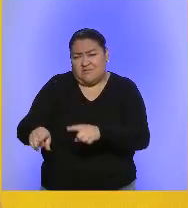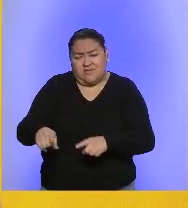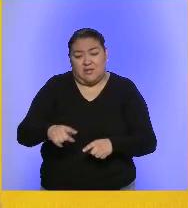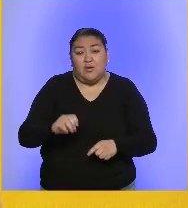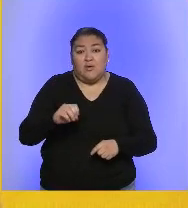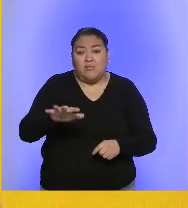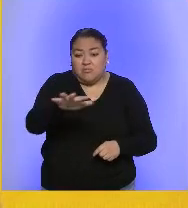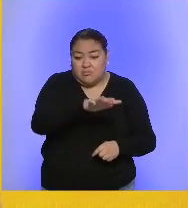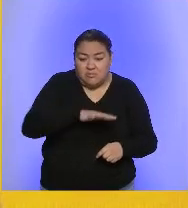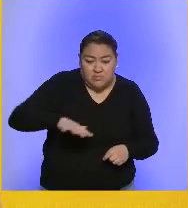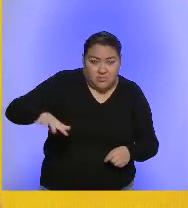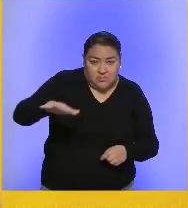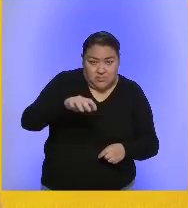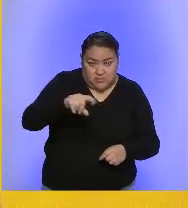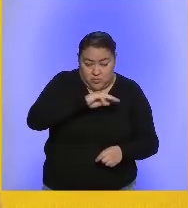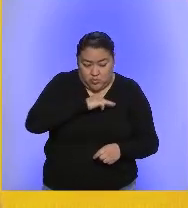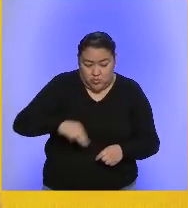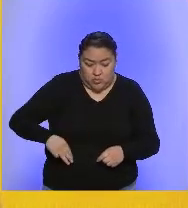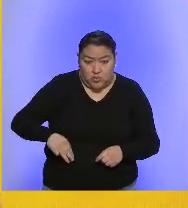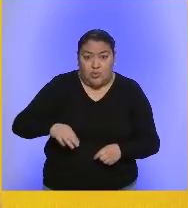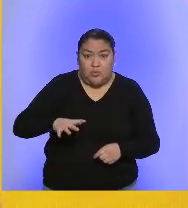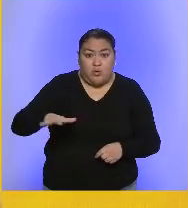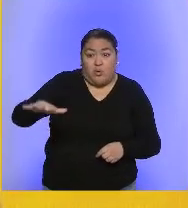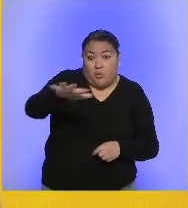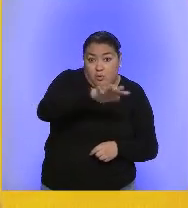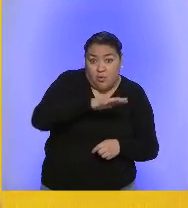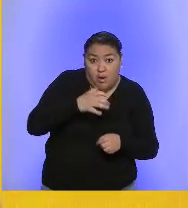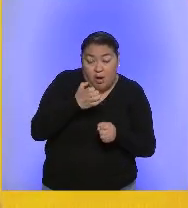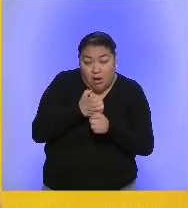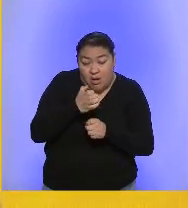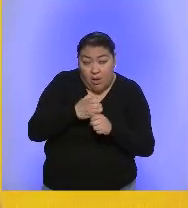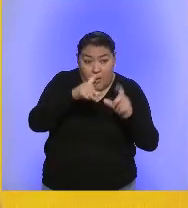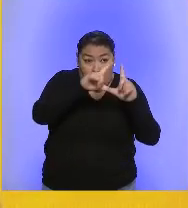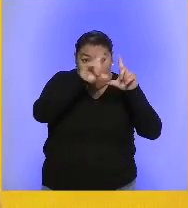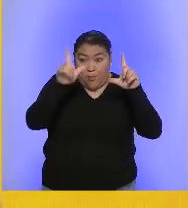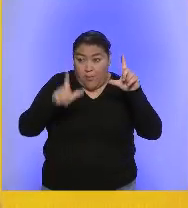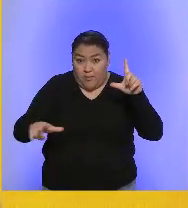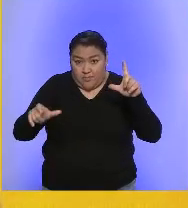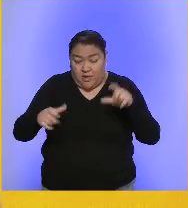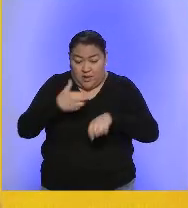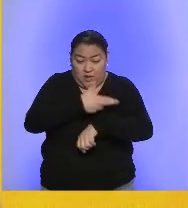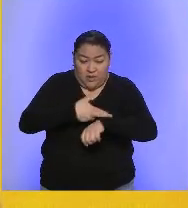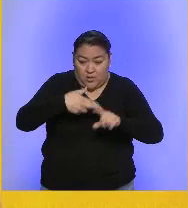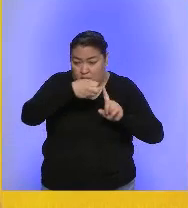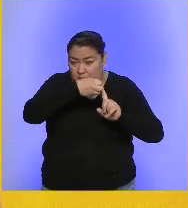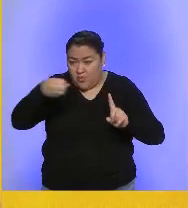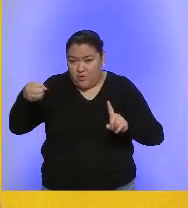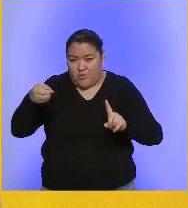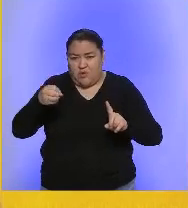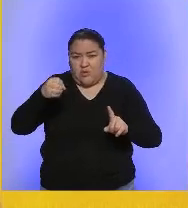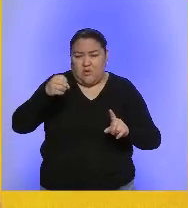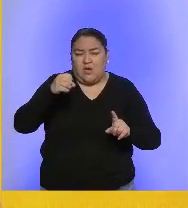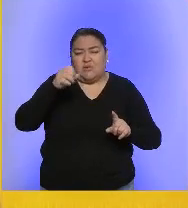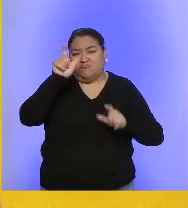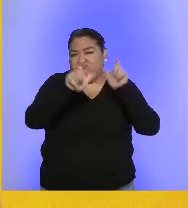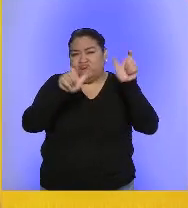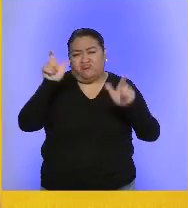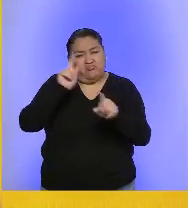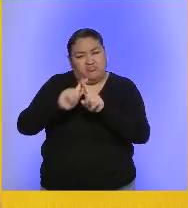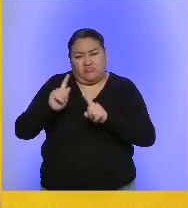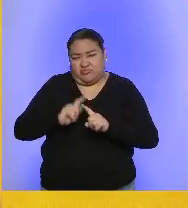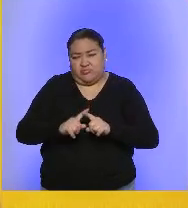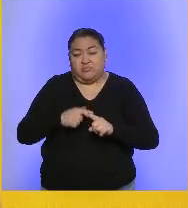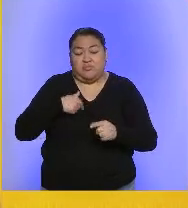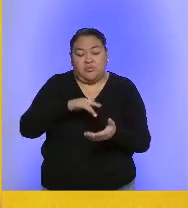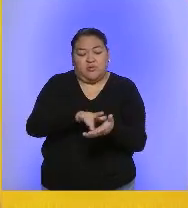precepto, comparto con ustedes 3 experiencias que dejan estos retos, en particular para